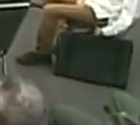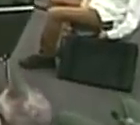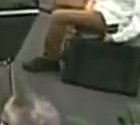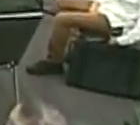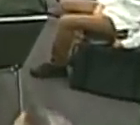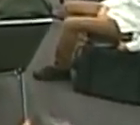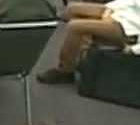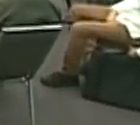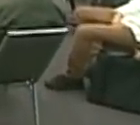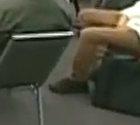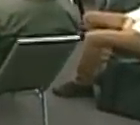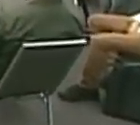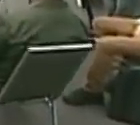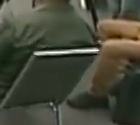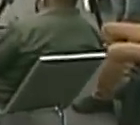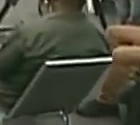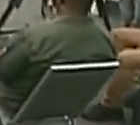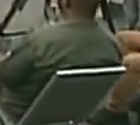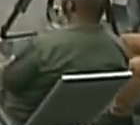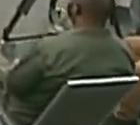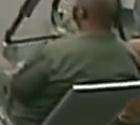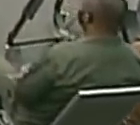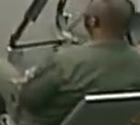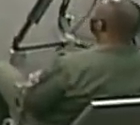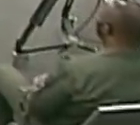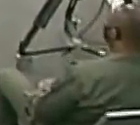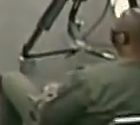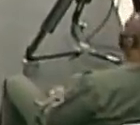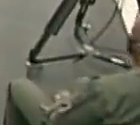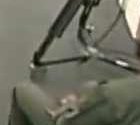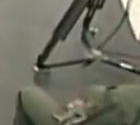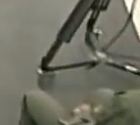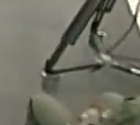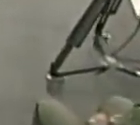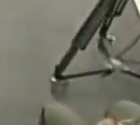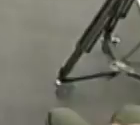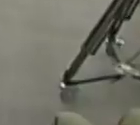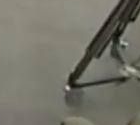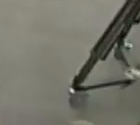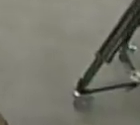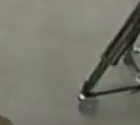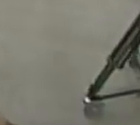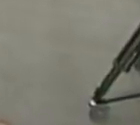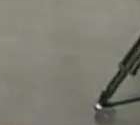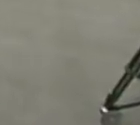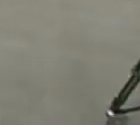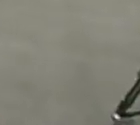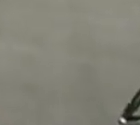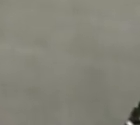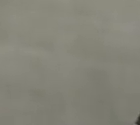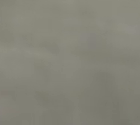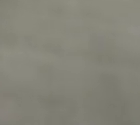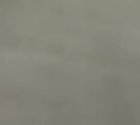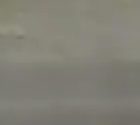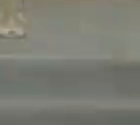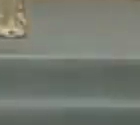compatriotas, venezolanos, venezolanas. A todos mis saludos en esta